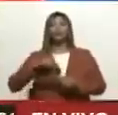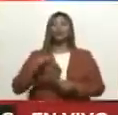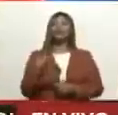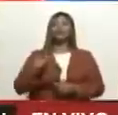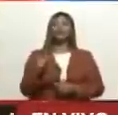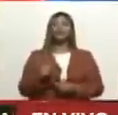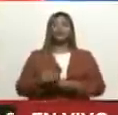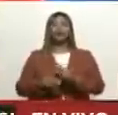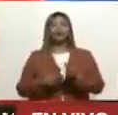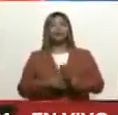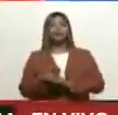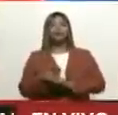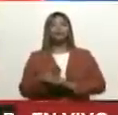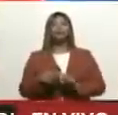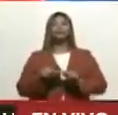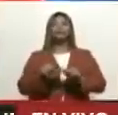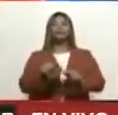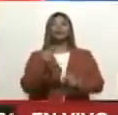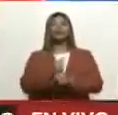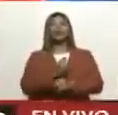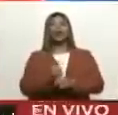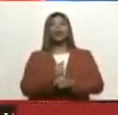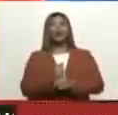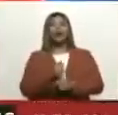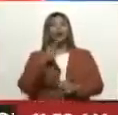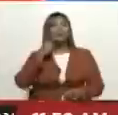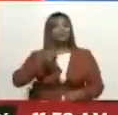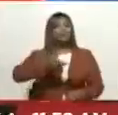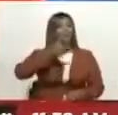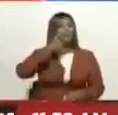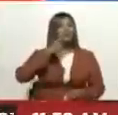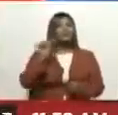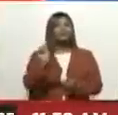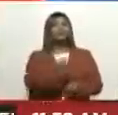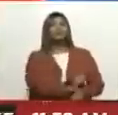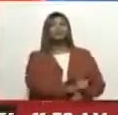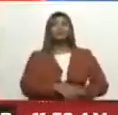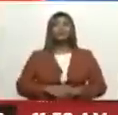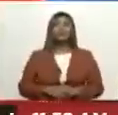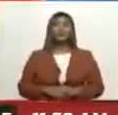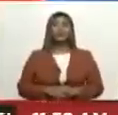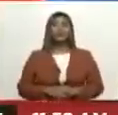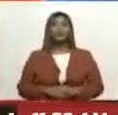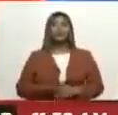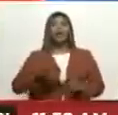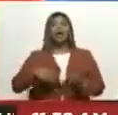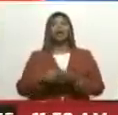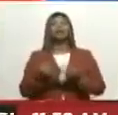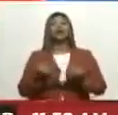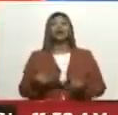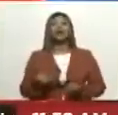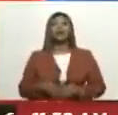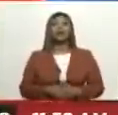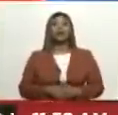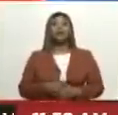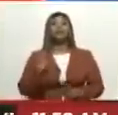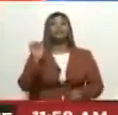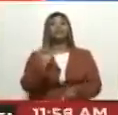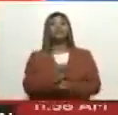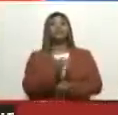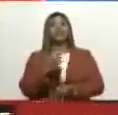desarrollado un sostenido trabajo de persecución y de represión. Hasta la fecha, se han